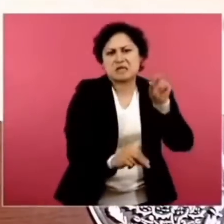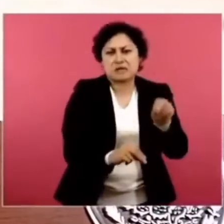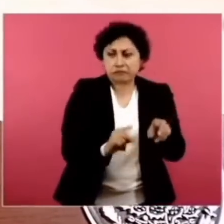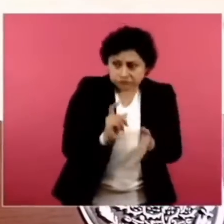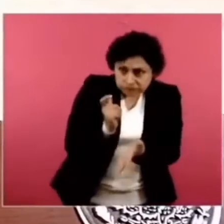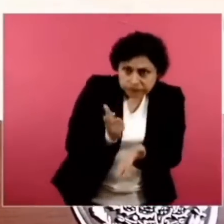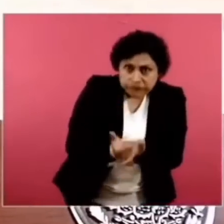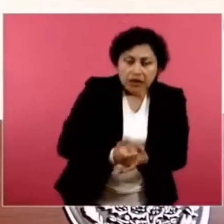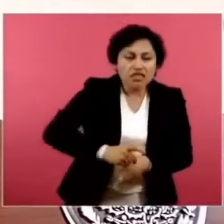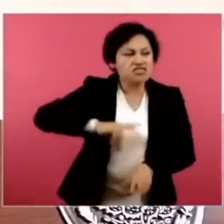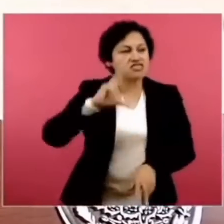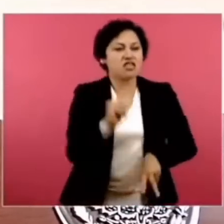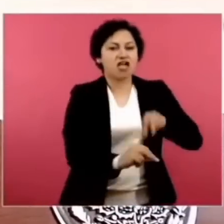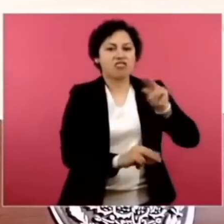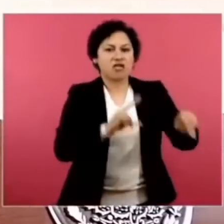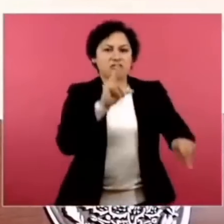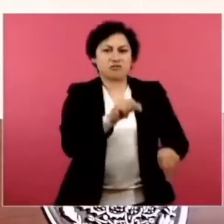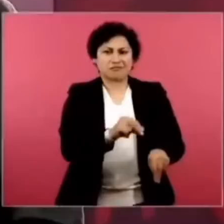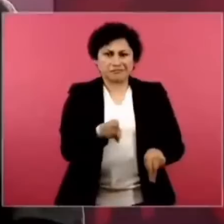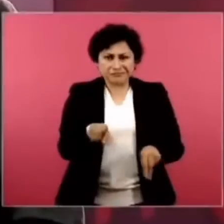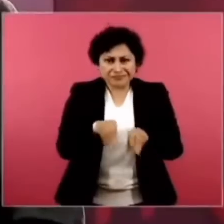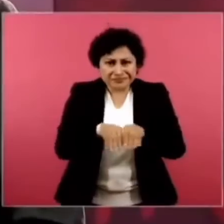en la televisión.